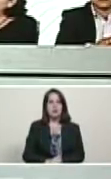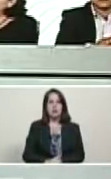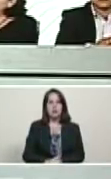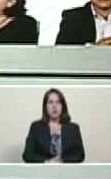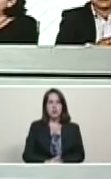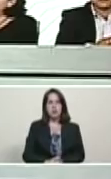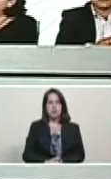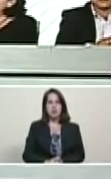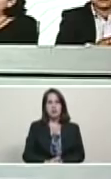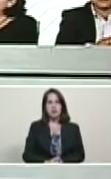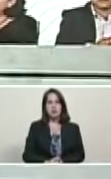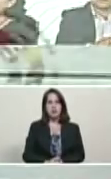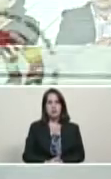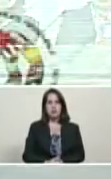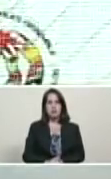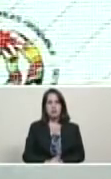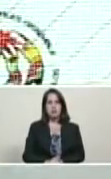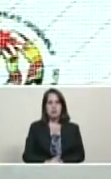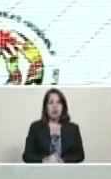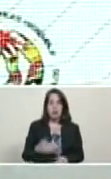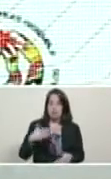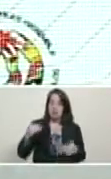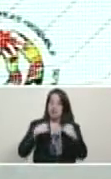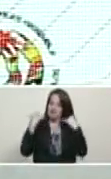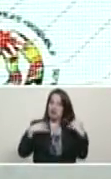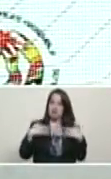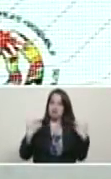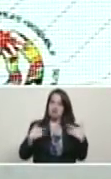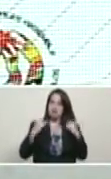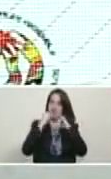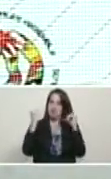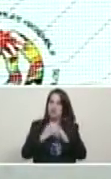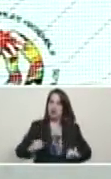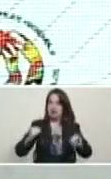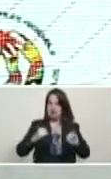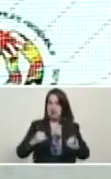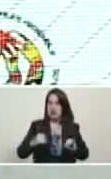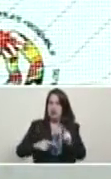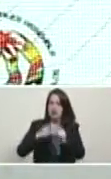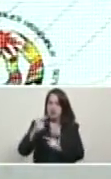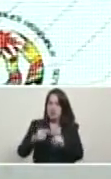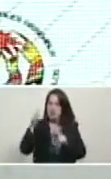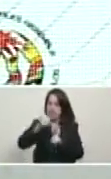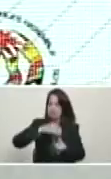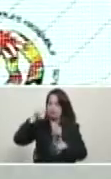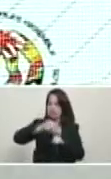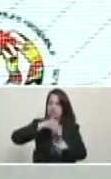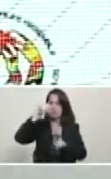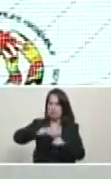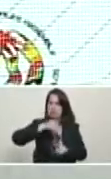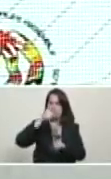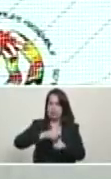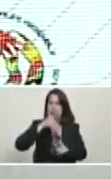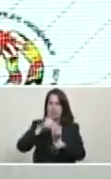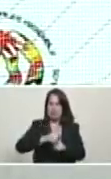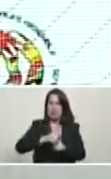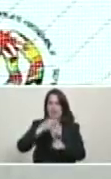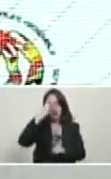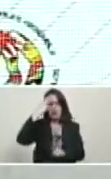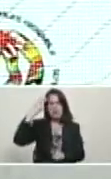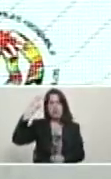y qué felicidad luego de tantas batallas compañeros canciller